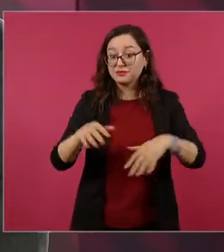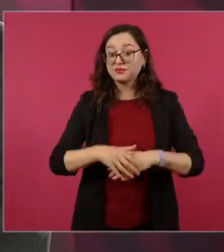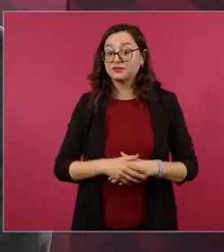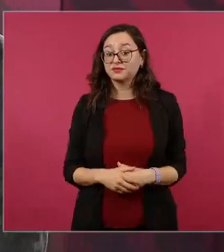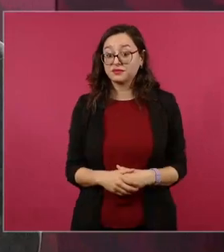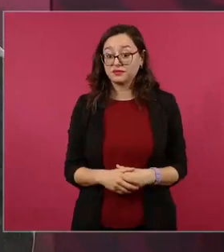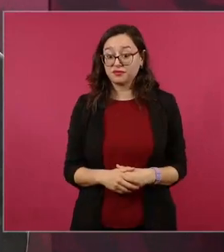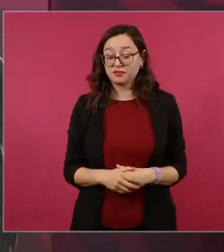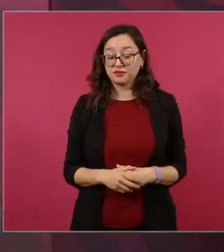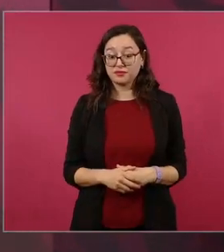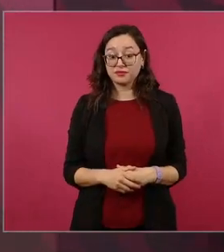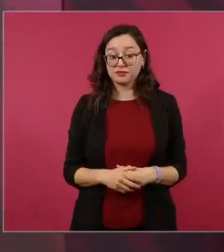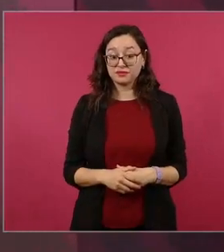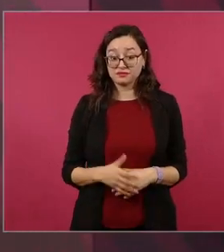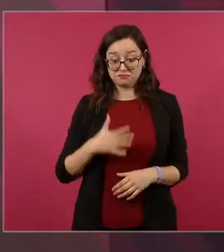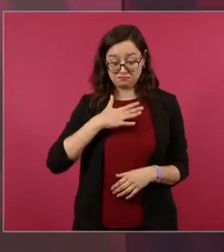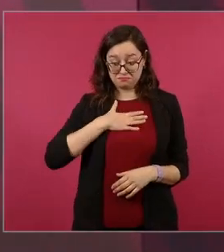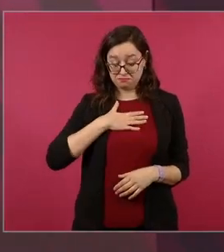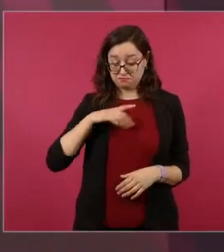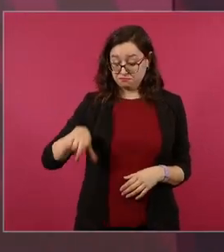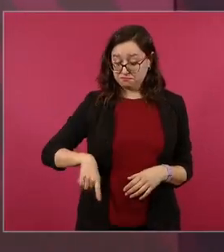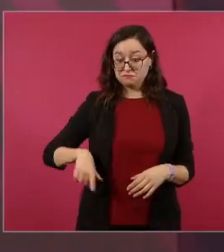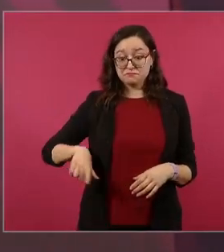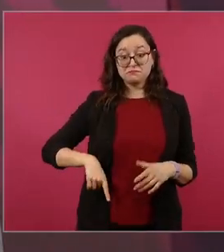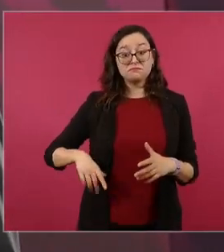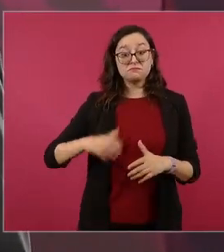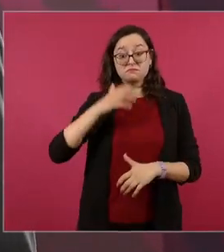Terminando mi mandato,